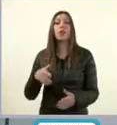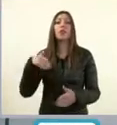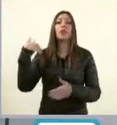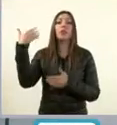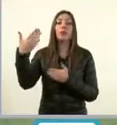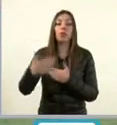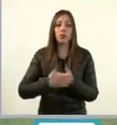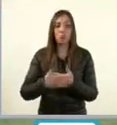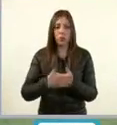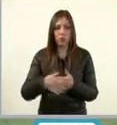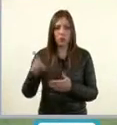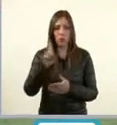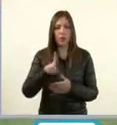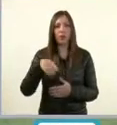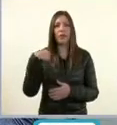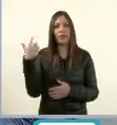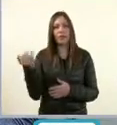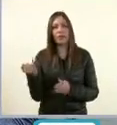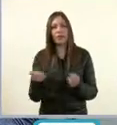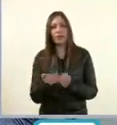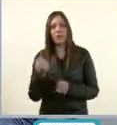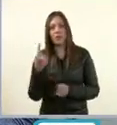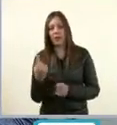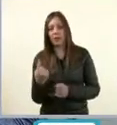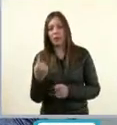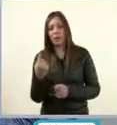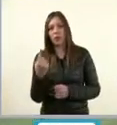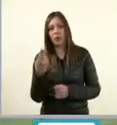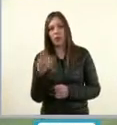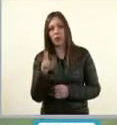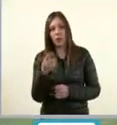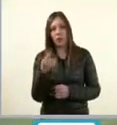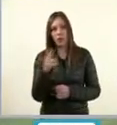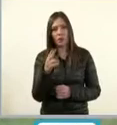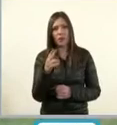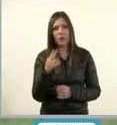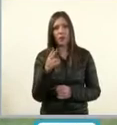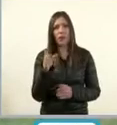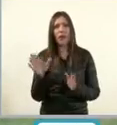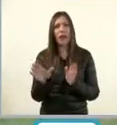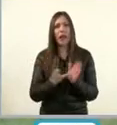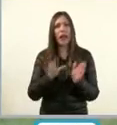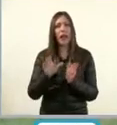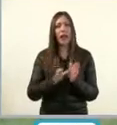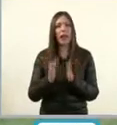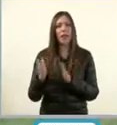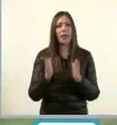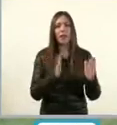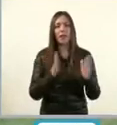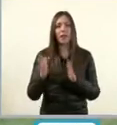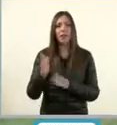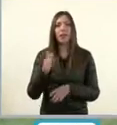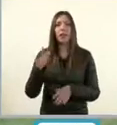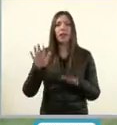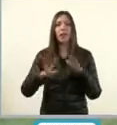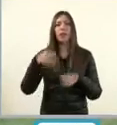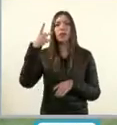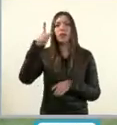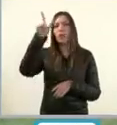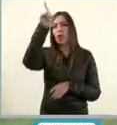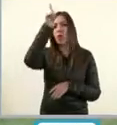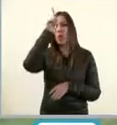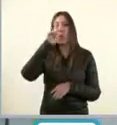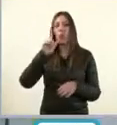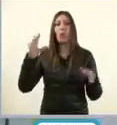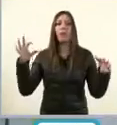domingo, es decir, el 1 de enero, que también puede ser el 1 de noviembre, porque acuérdense que el calendario litúrgico es más bien de tipo lunar.